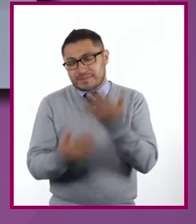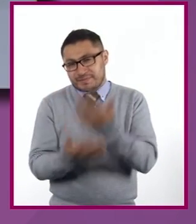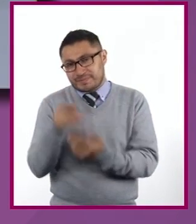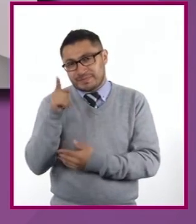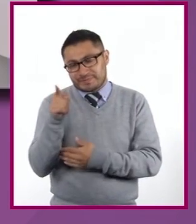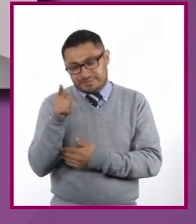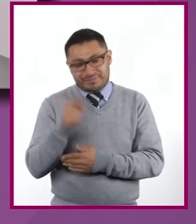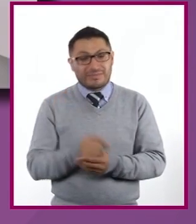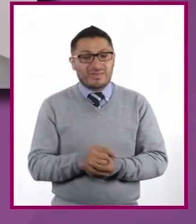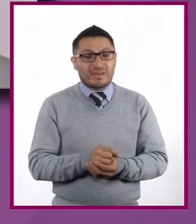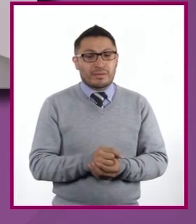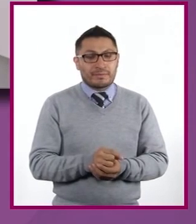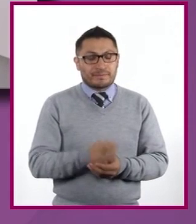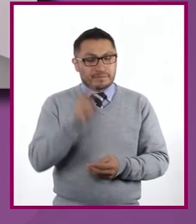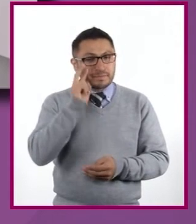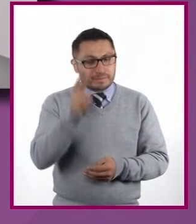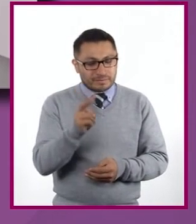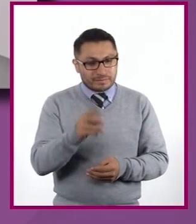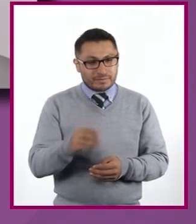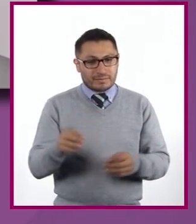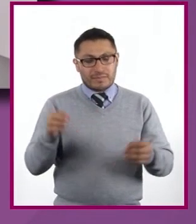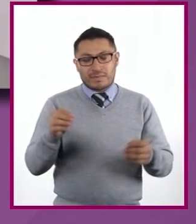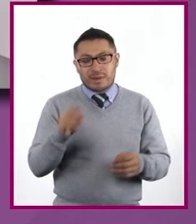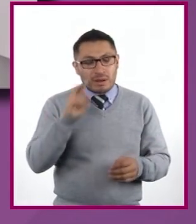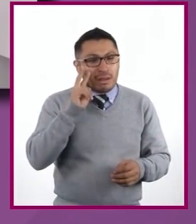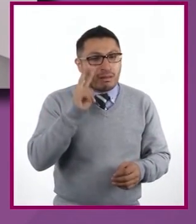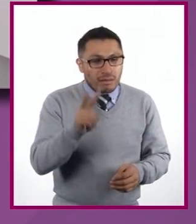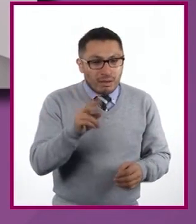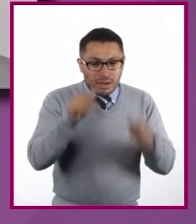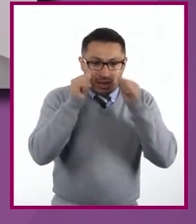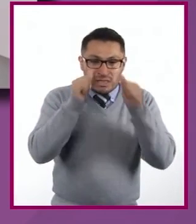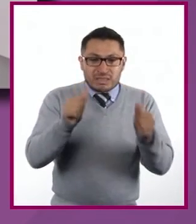de Iván. Veamos con más detalle lo que ocurre.